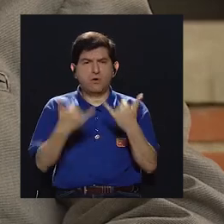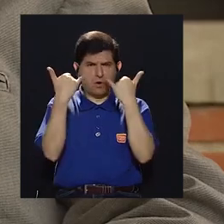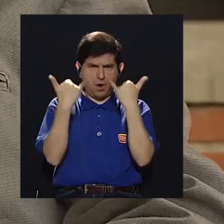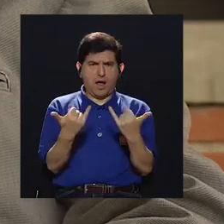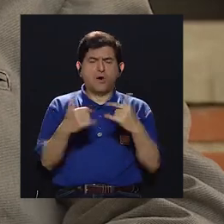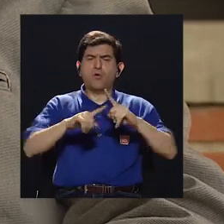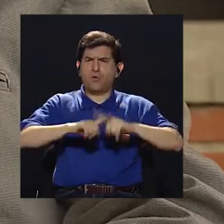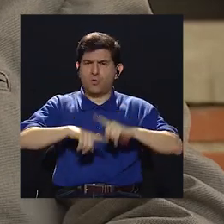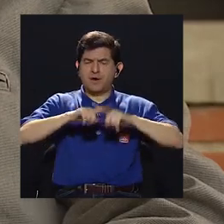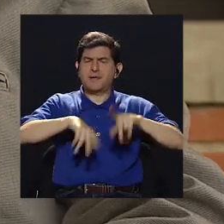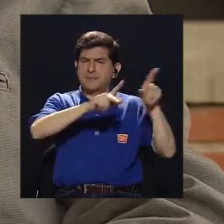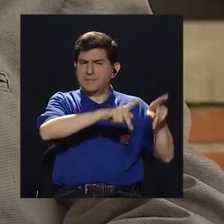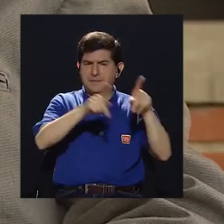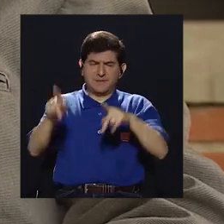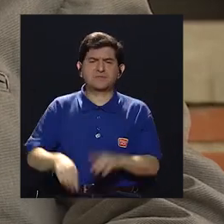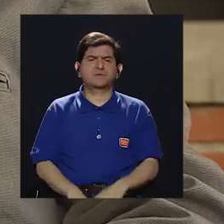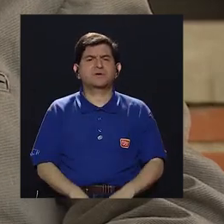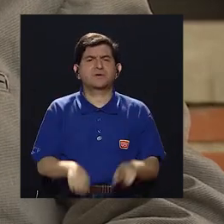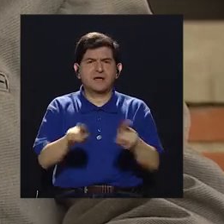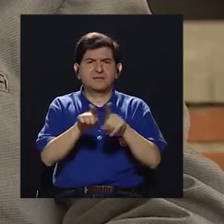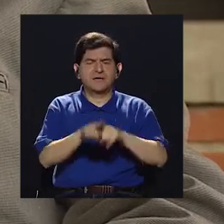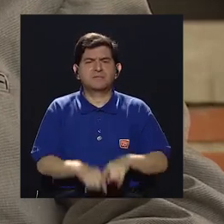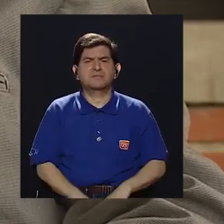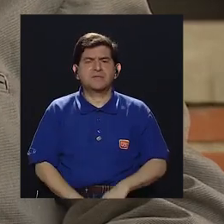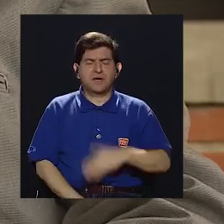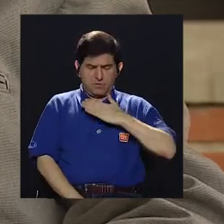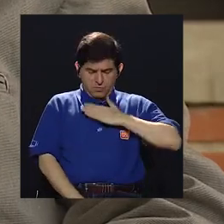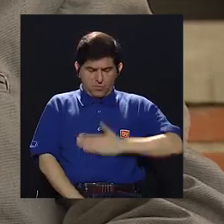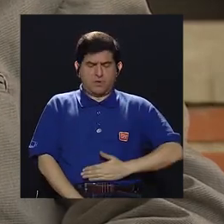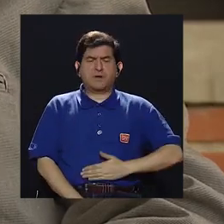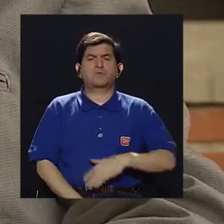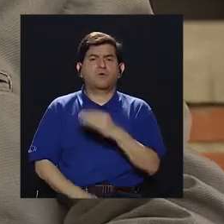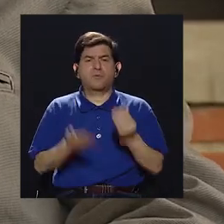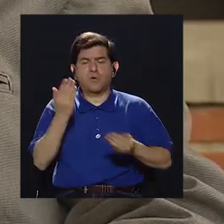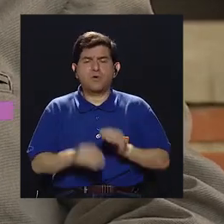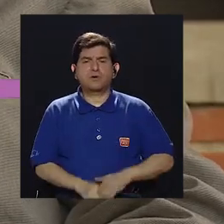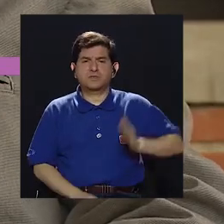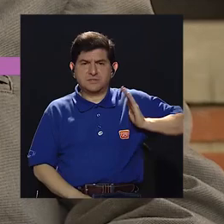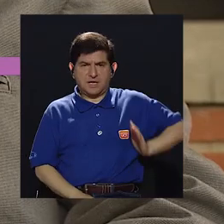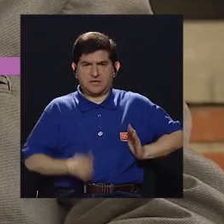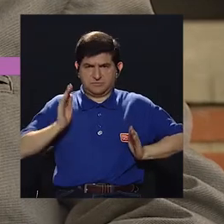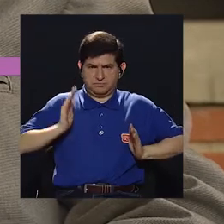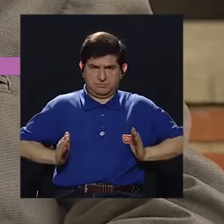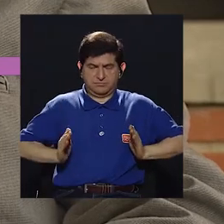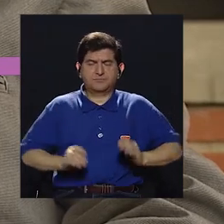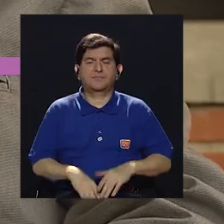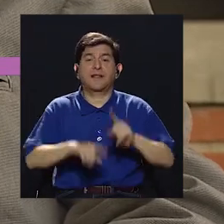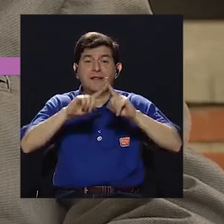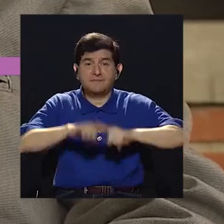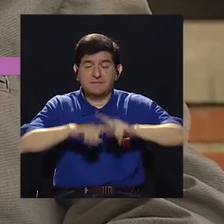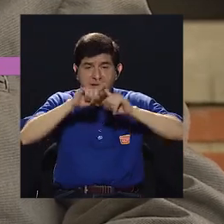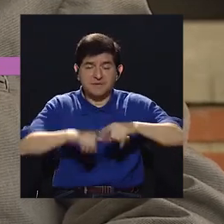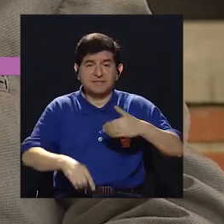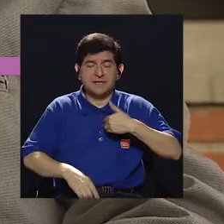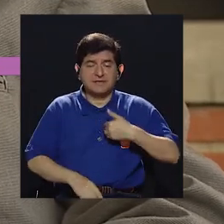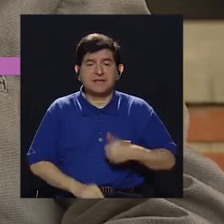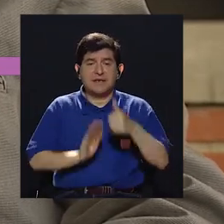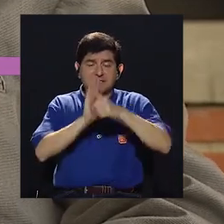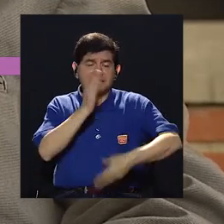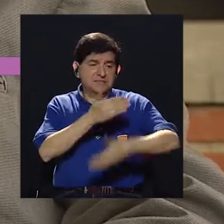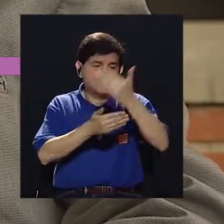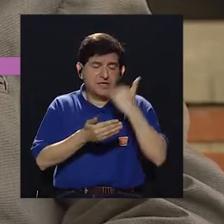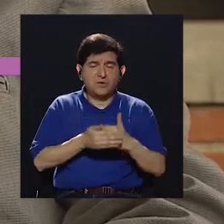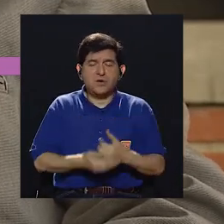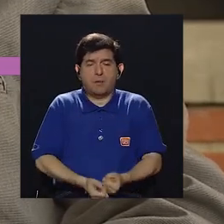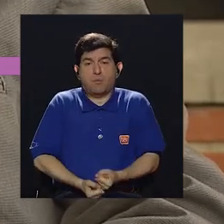día, dependiendo del paciente mucho, lo hacemos por delante del abdomen, o oblicuo al abdomen, o por detrás, dependiendo mucho si tiene